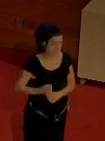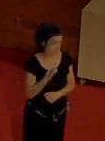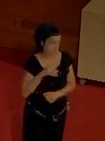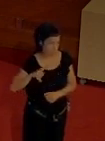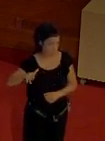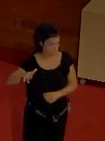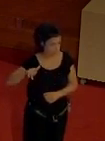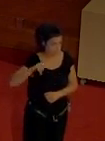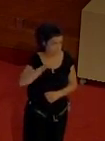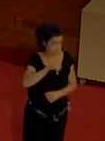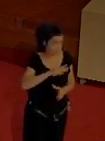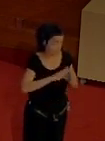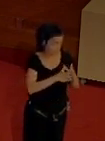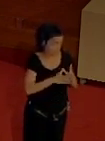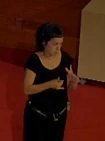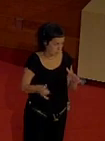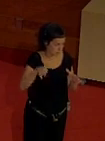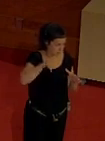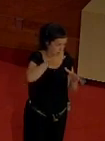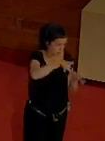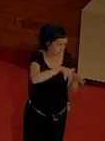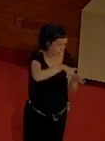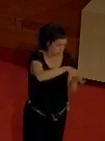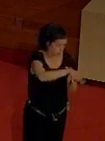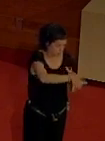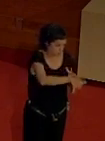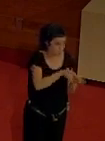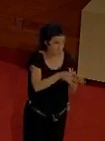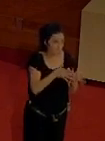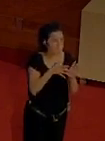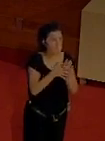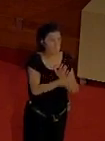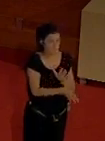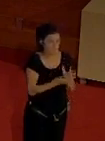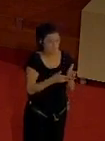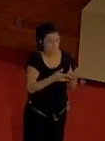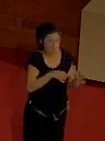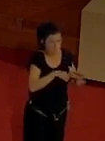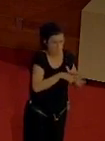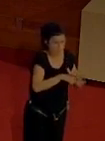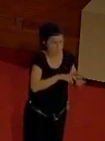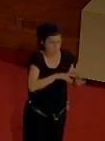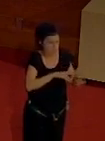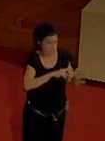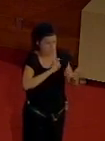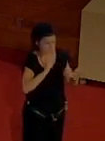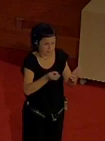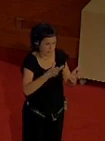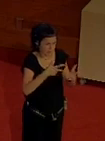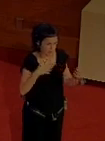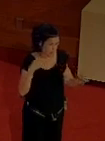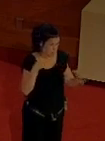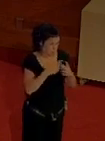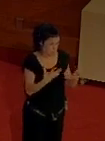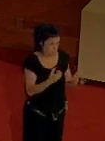significa no solamente un barquito que se llama portaaviones sino un grupo de combate naval con Destructores fragatas submarinos buques logísticos y todo lo que